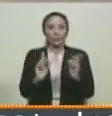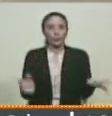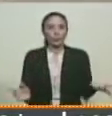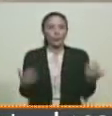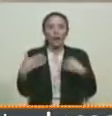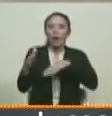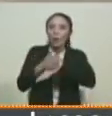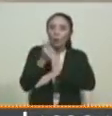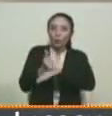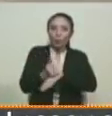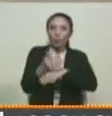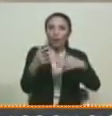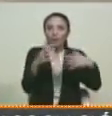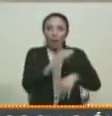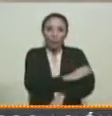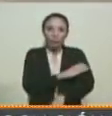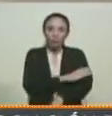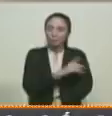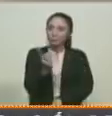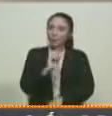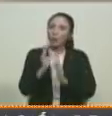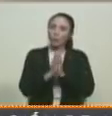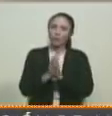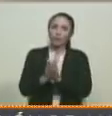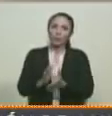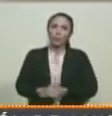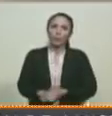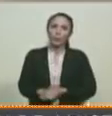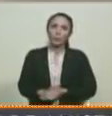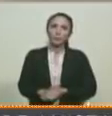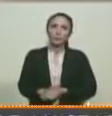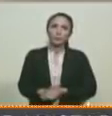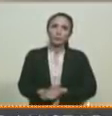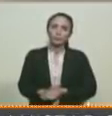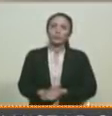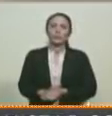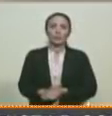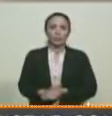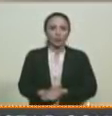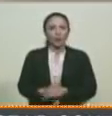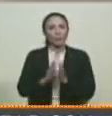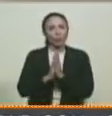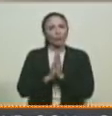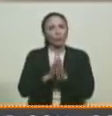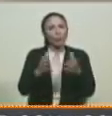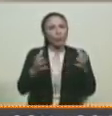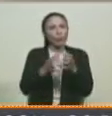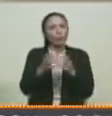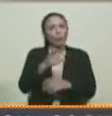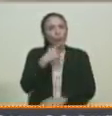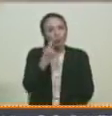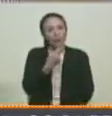culpa de esta oligarquía. Hago referencia una vez más a esto, compañeros del gran pueblo patriótico,